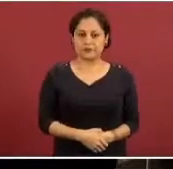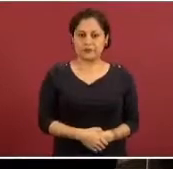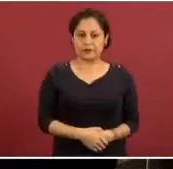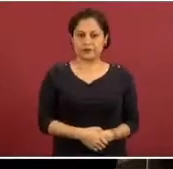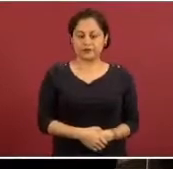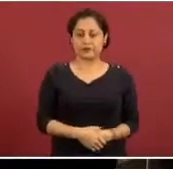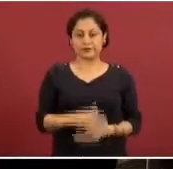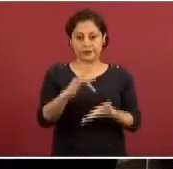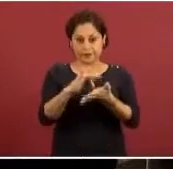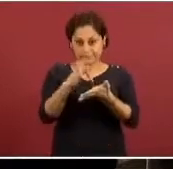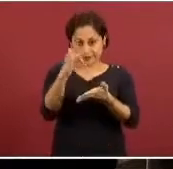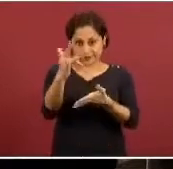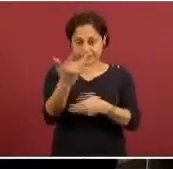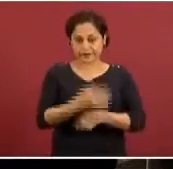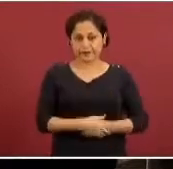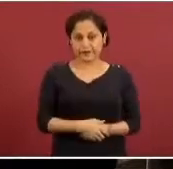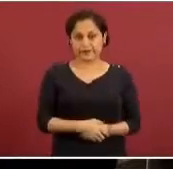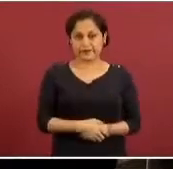Gracias.